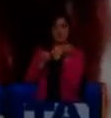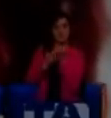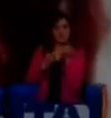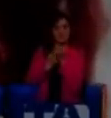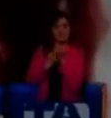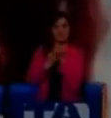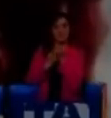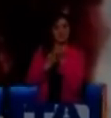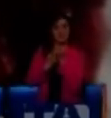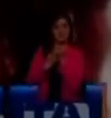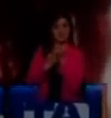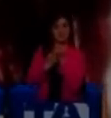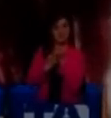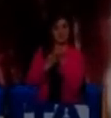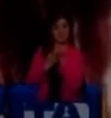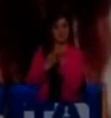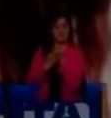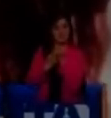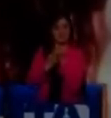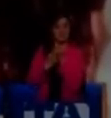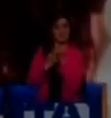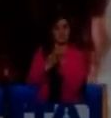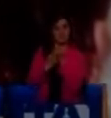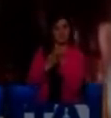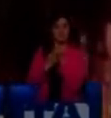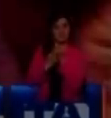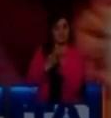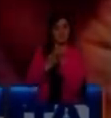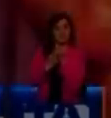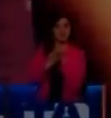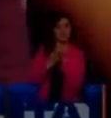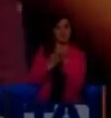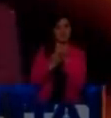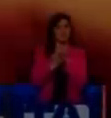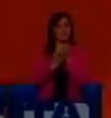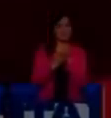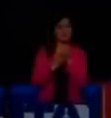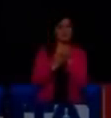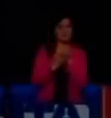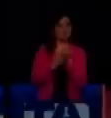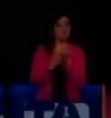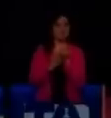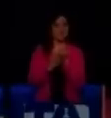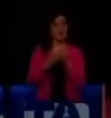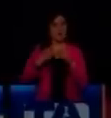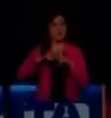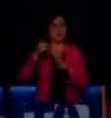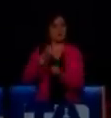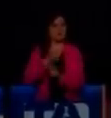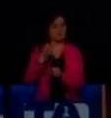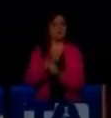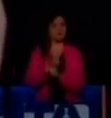no es un porqué a mí, sino un para qué. Entonces, desde ahí empiezo mi